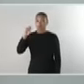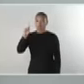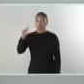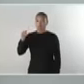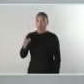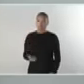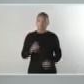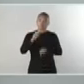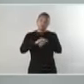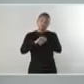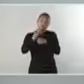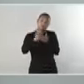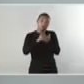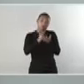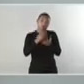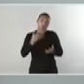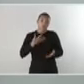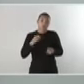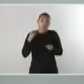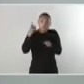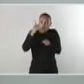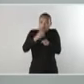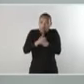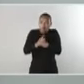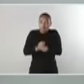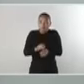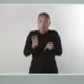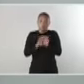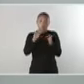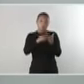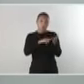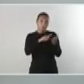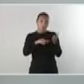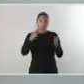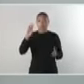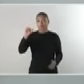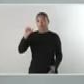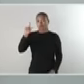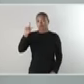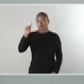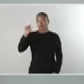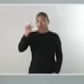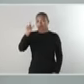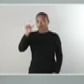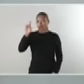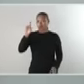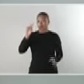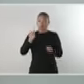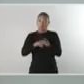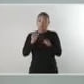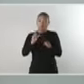tienes una gran oportunidad o votar por Baltasar que cada vez que abro un cajón sale un dinosaurio o votar